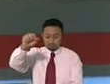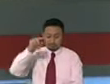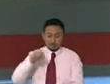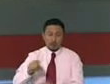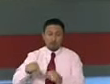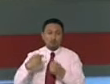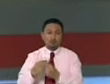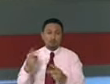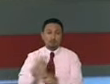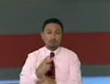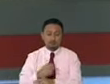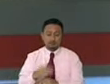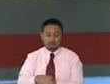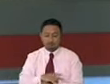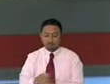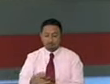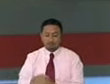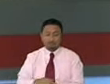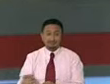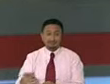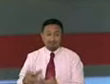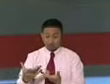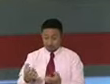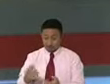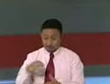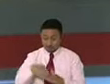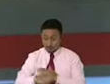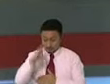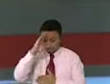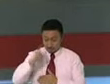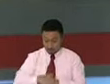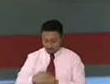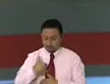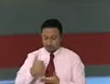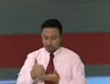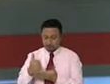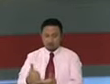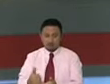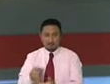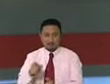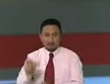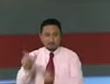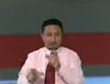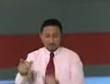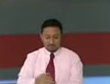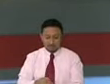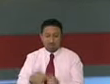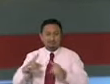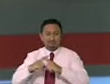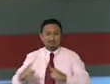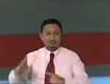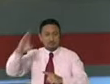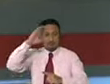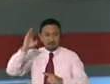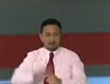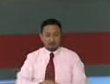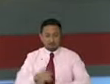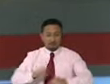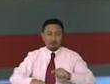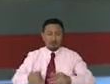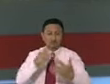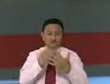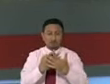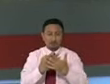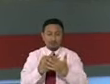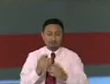que ofrecía cupos para ingresar a las filas policiales. Entre los detenidos hay expolicías, guías penitenciarios y privados de la libertad de la cárcel de